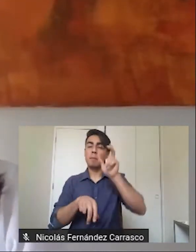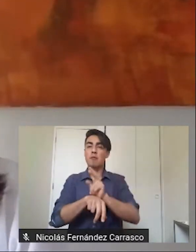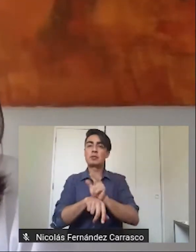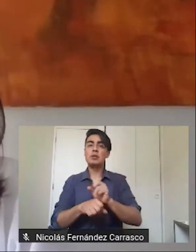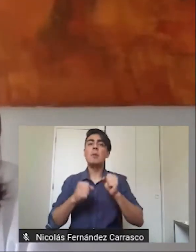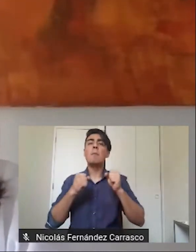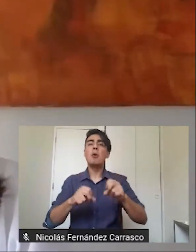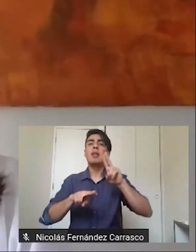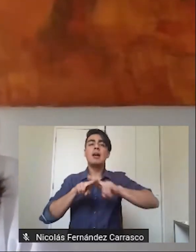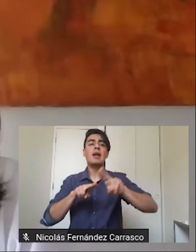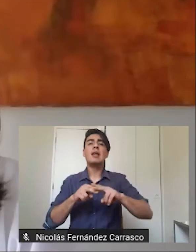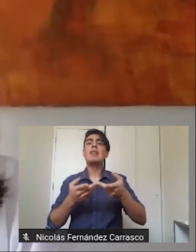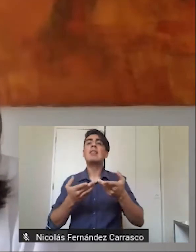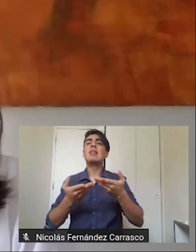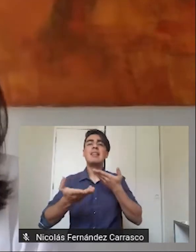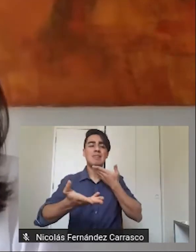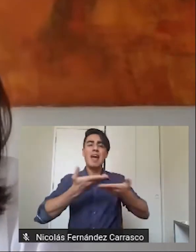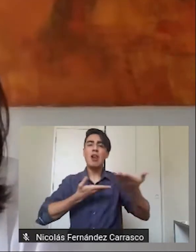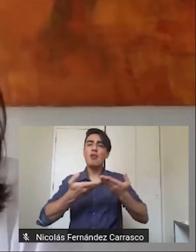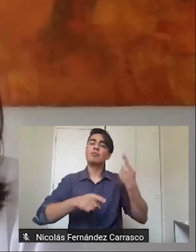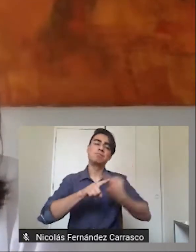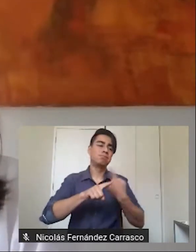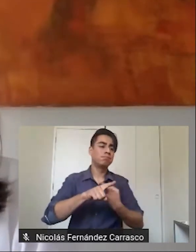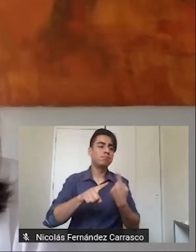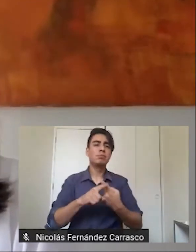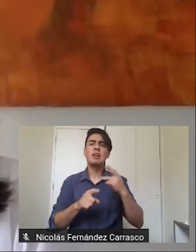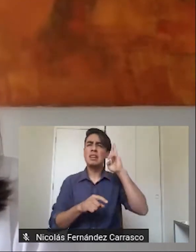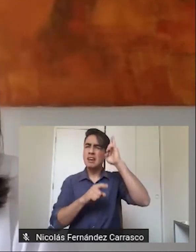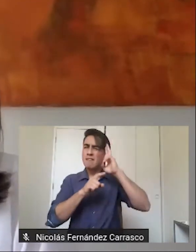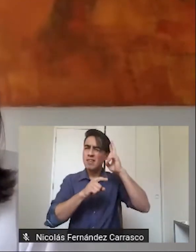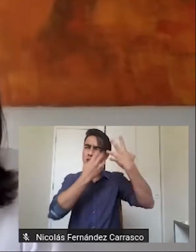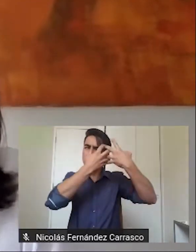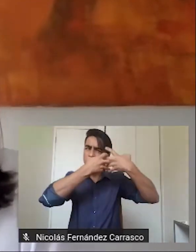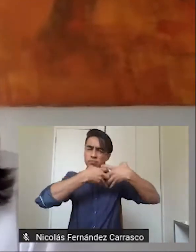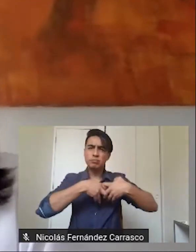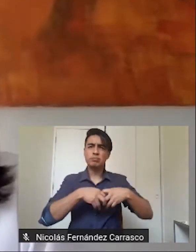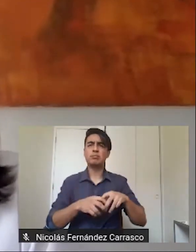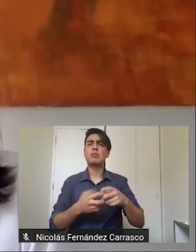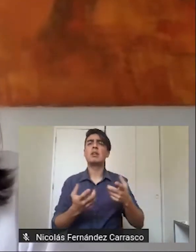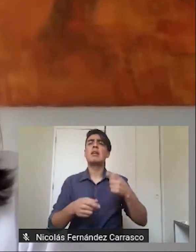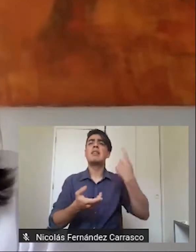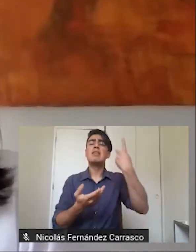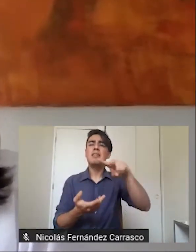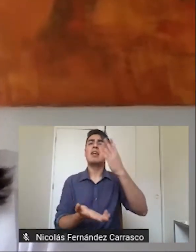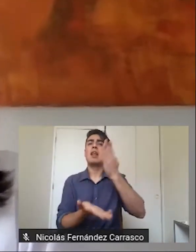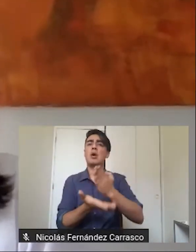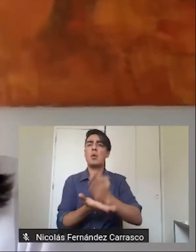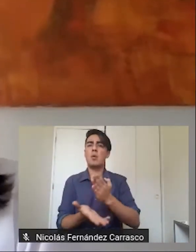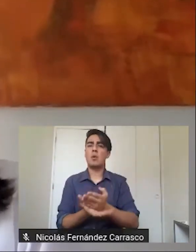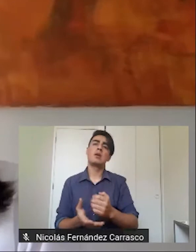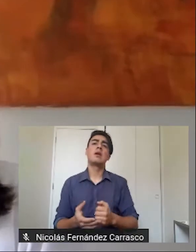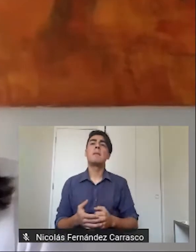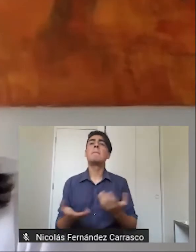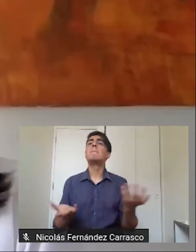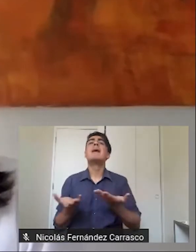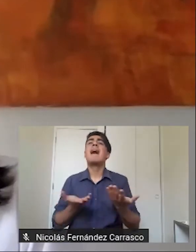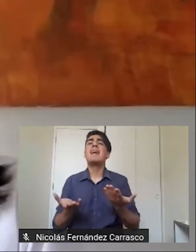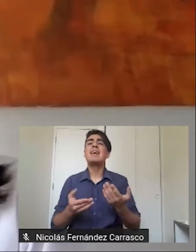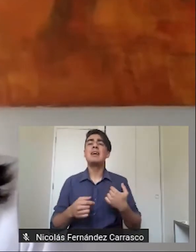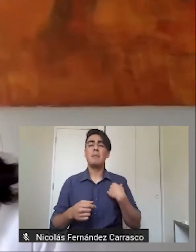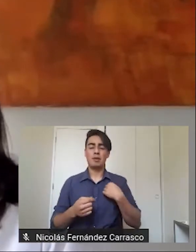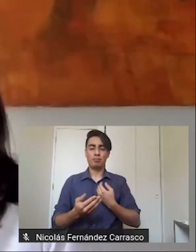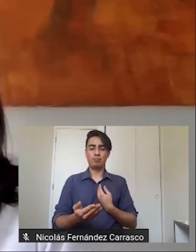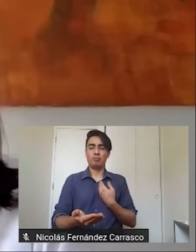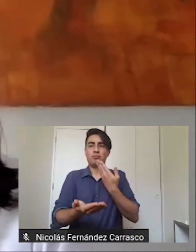herramientas para intentar erradicar las actitudes de discriminación y violencia en nuestros espacios educativos, y ojalá también en